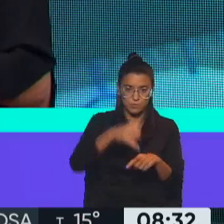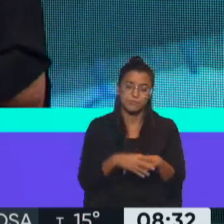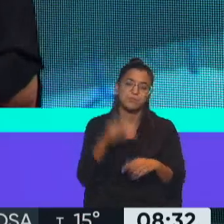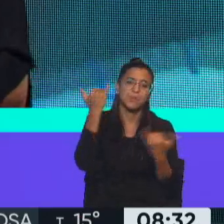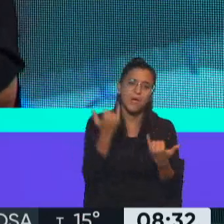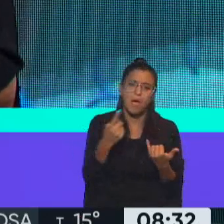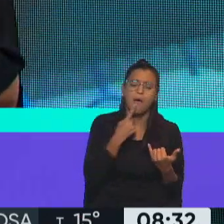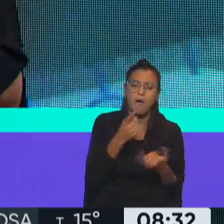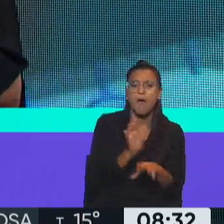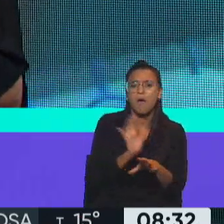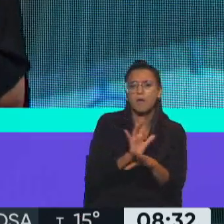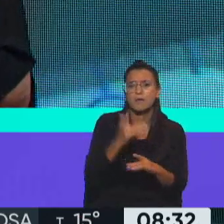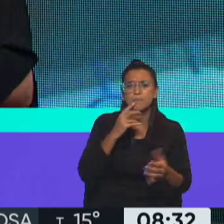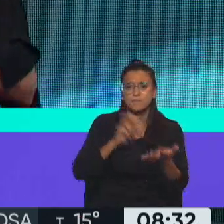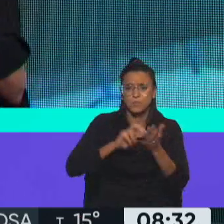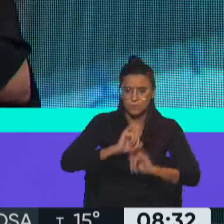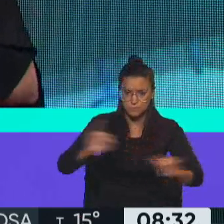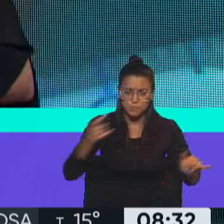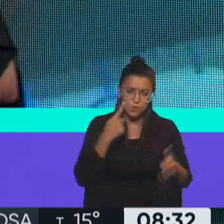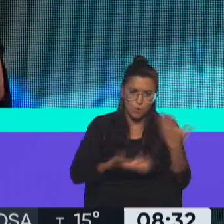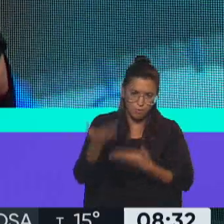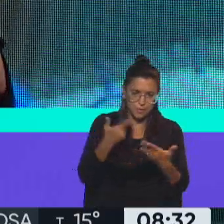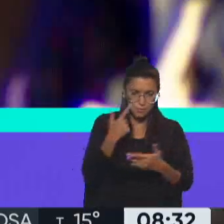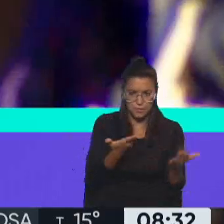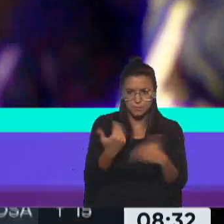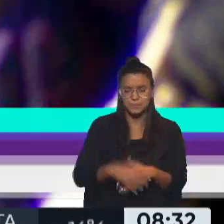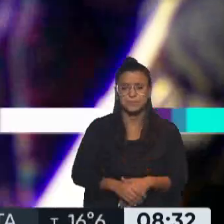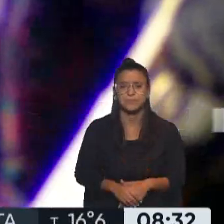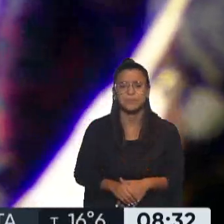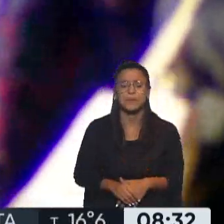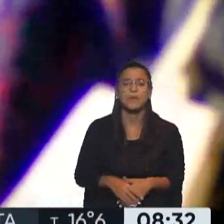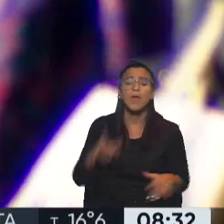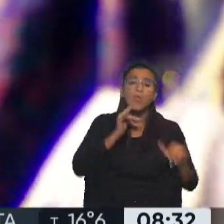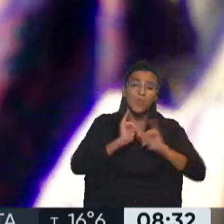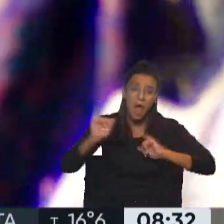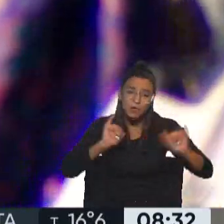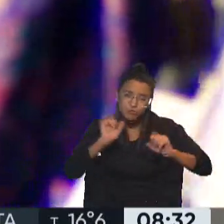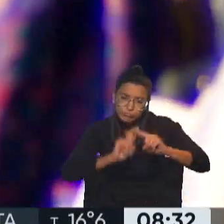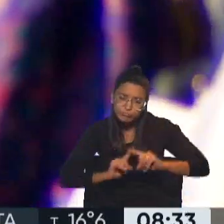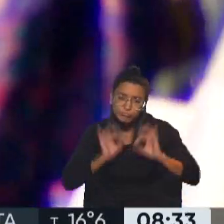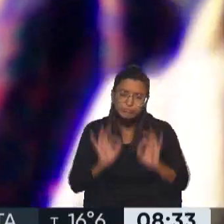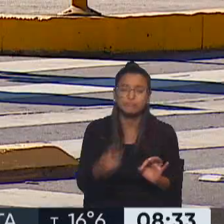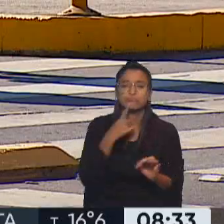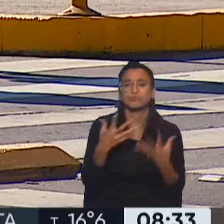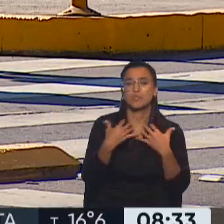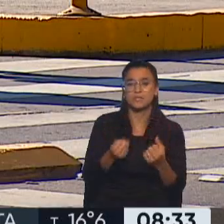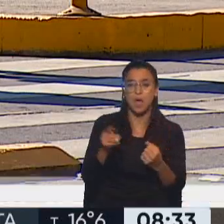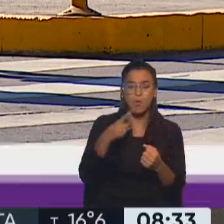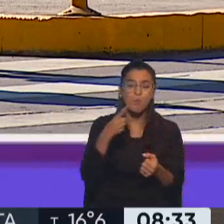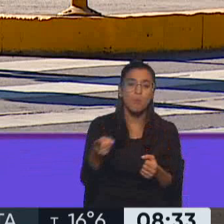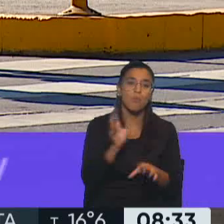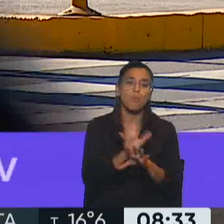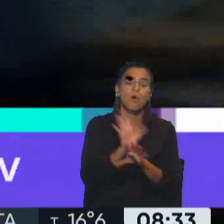al respecto. ¿Crees que la compartamos? Dale, y seguimos con el doc. Según datos calculados por la cartera sanitaria, la